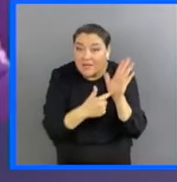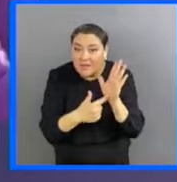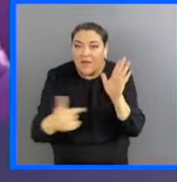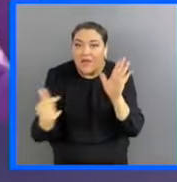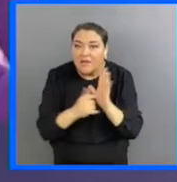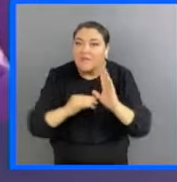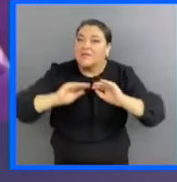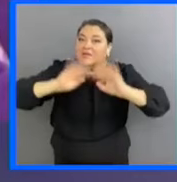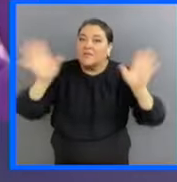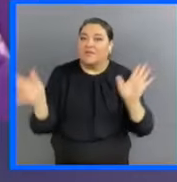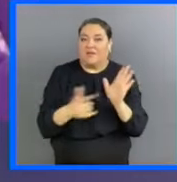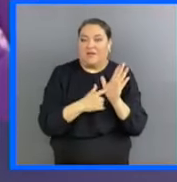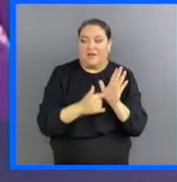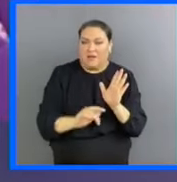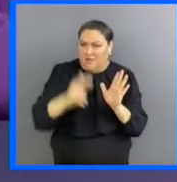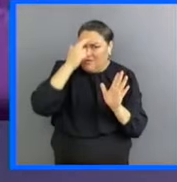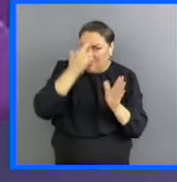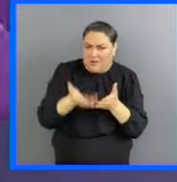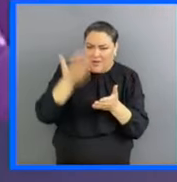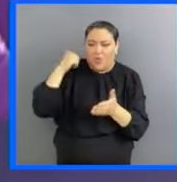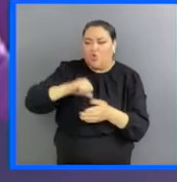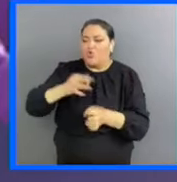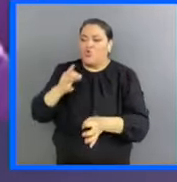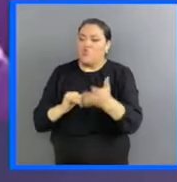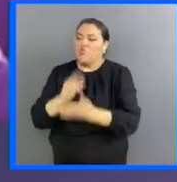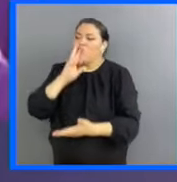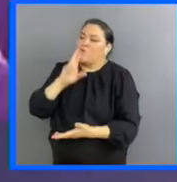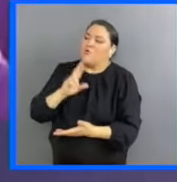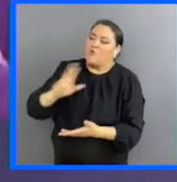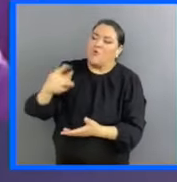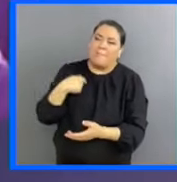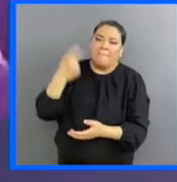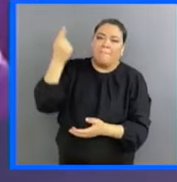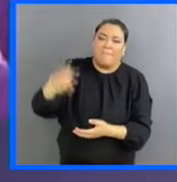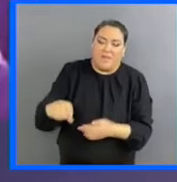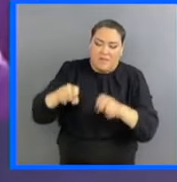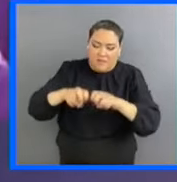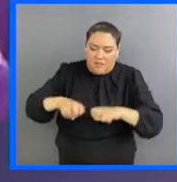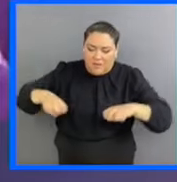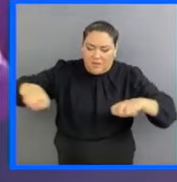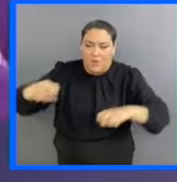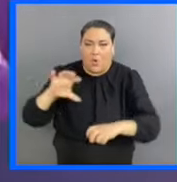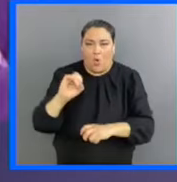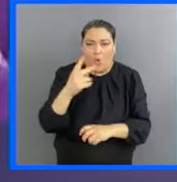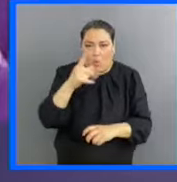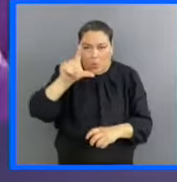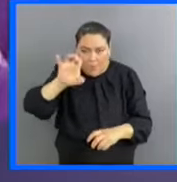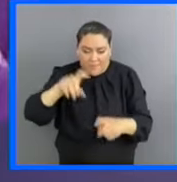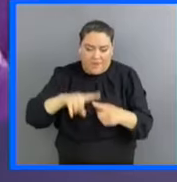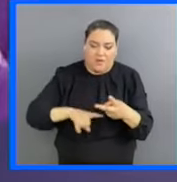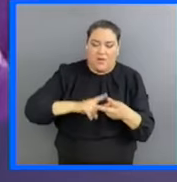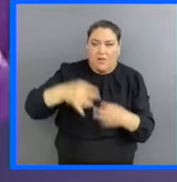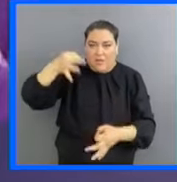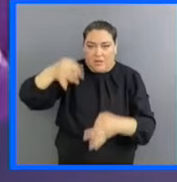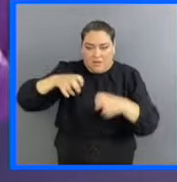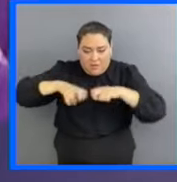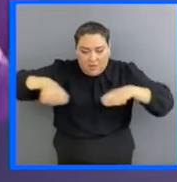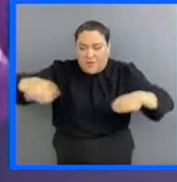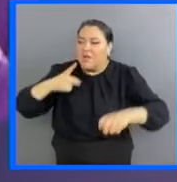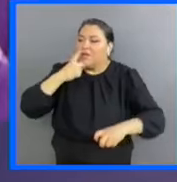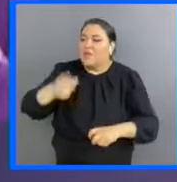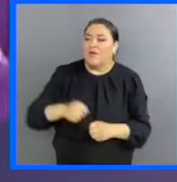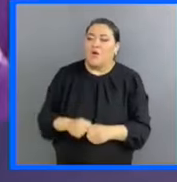cuando se han hecho sentencias sobre la integración de OPLES o la integración de tribunales, en donde se ha dicho no importa si hay más